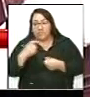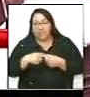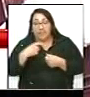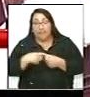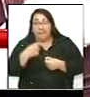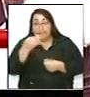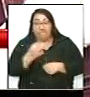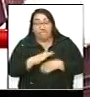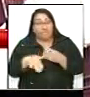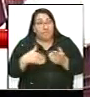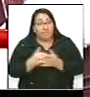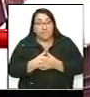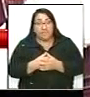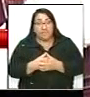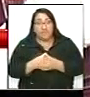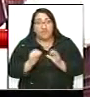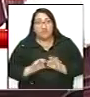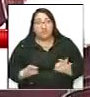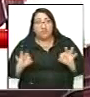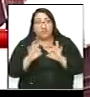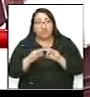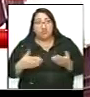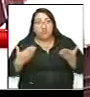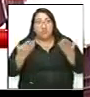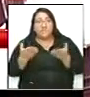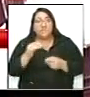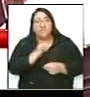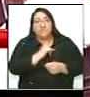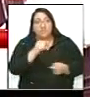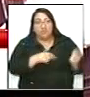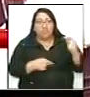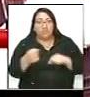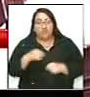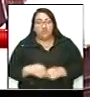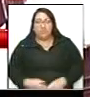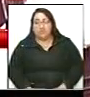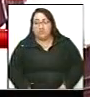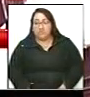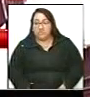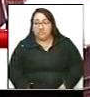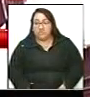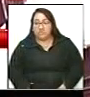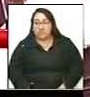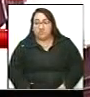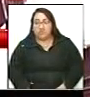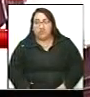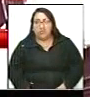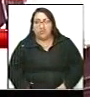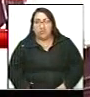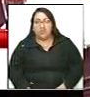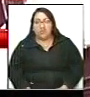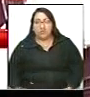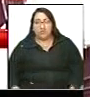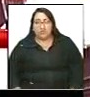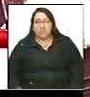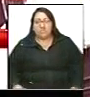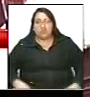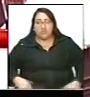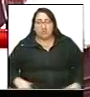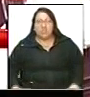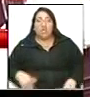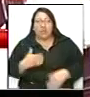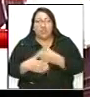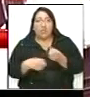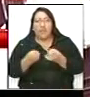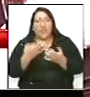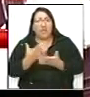verdad, toda la importancia que le han dado las instituciones aquí presentes, no solo en la Comisión de Constitución, sino también en la Comisión de Justicia, y han avanzado para